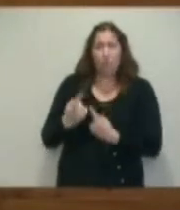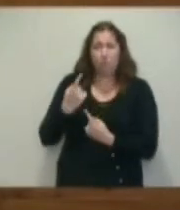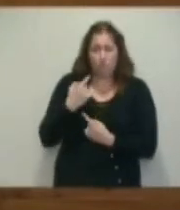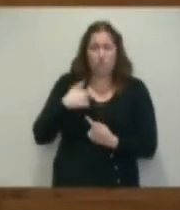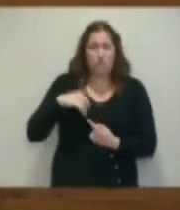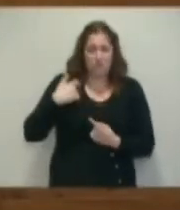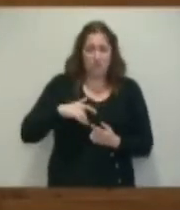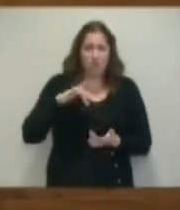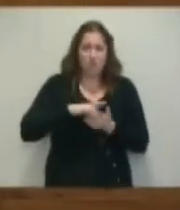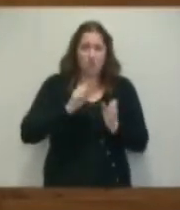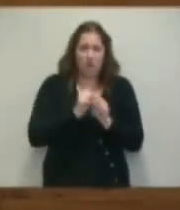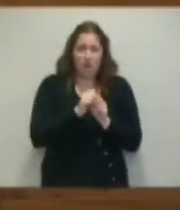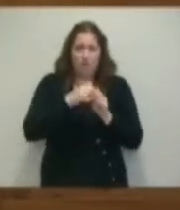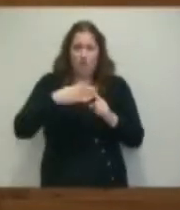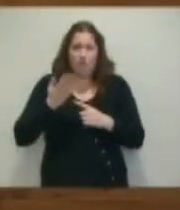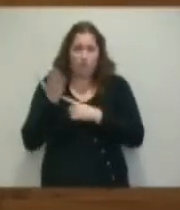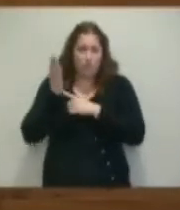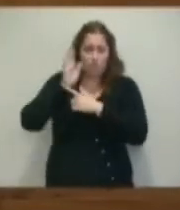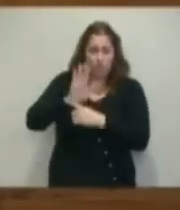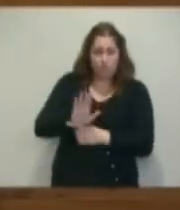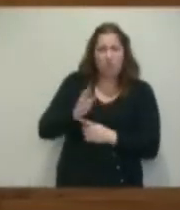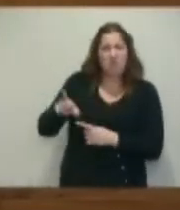la portavoz de Foro Asturias y no voy a repetirlos.